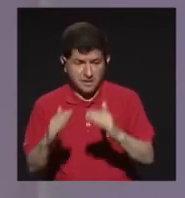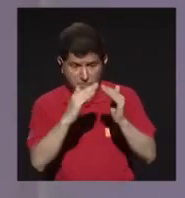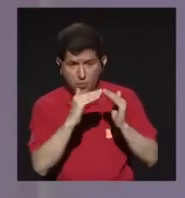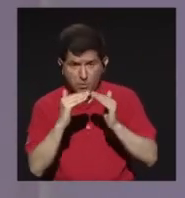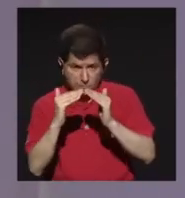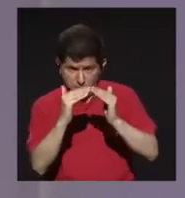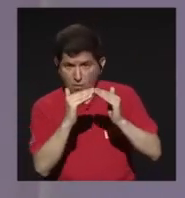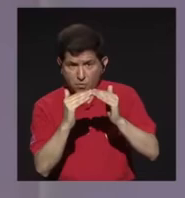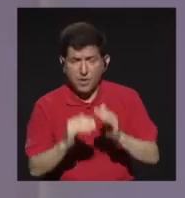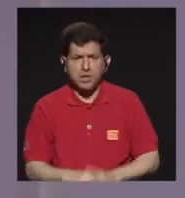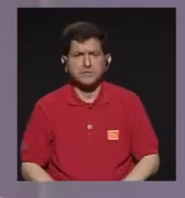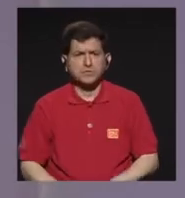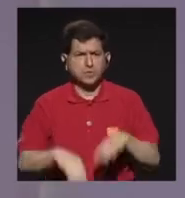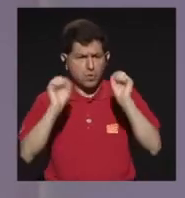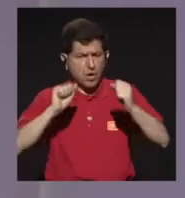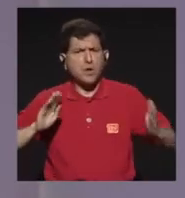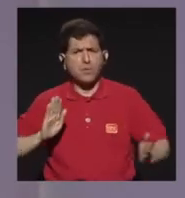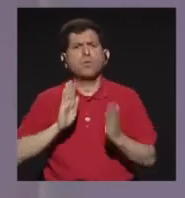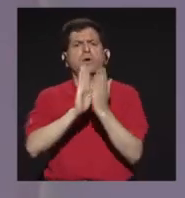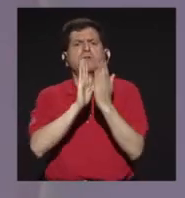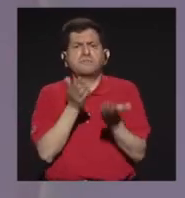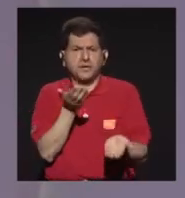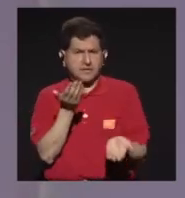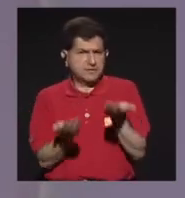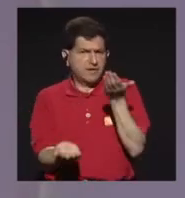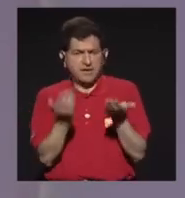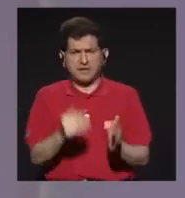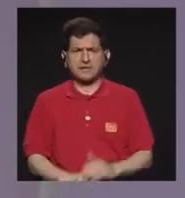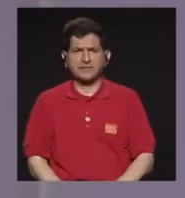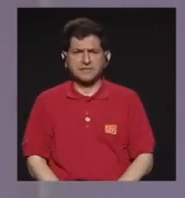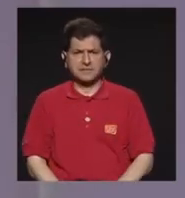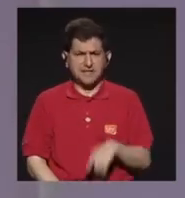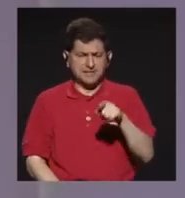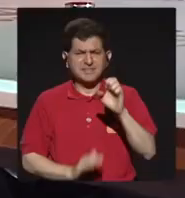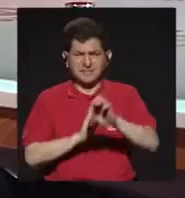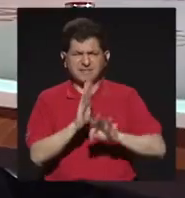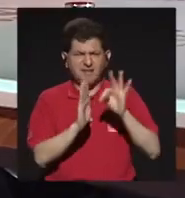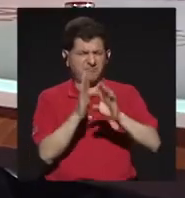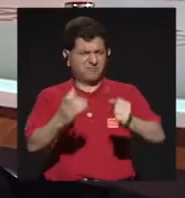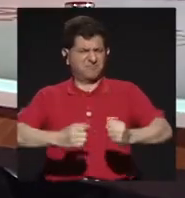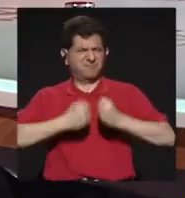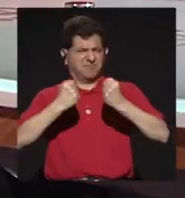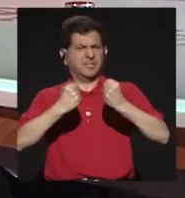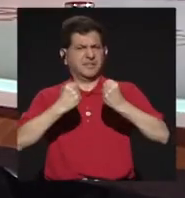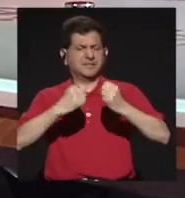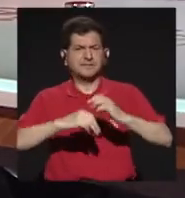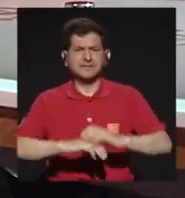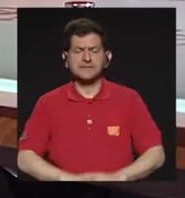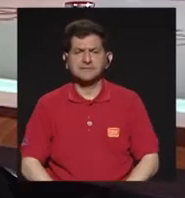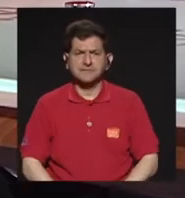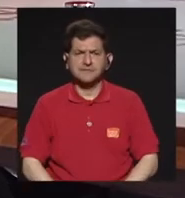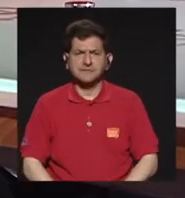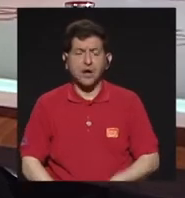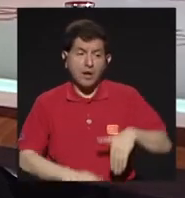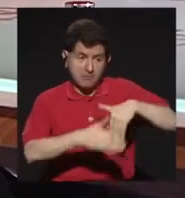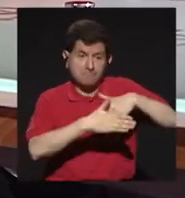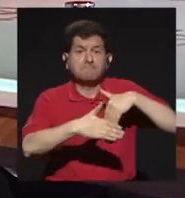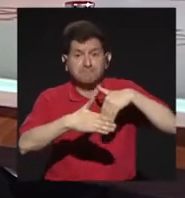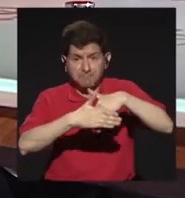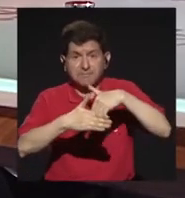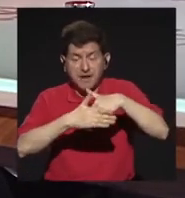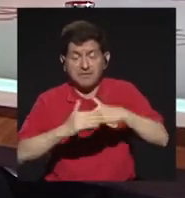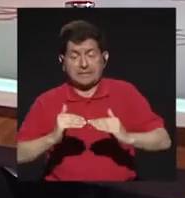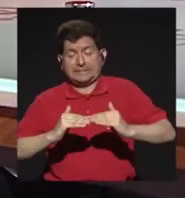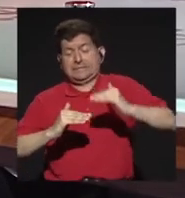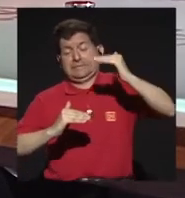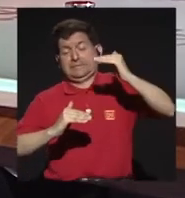poblaciones que puede enfrentar unos estigmas muy fuertes y unas barreras